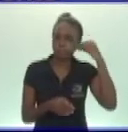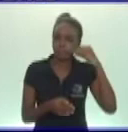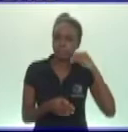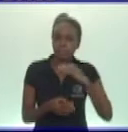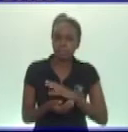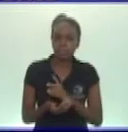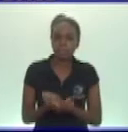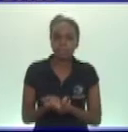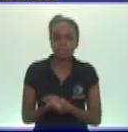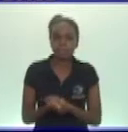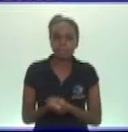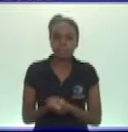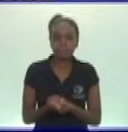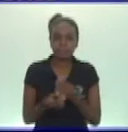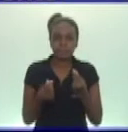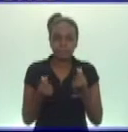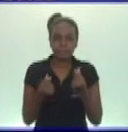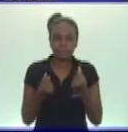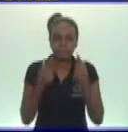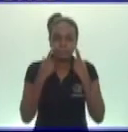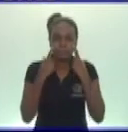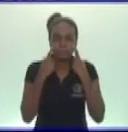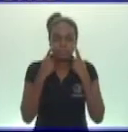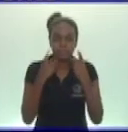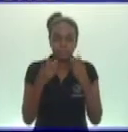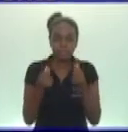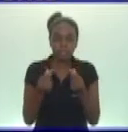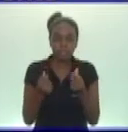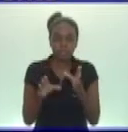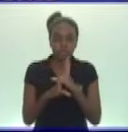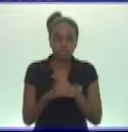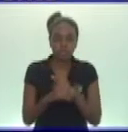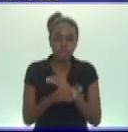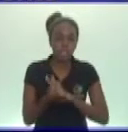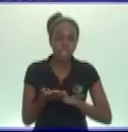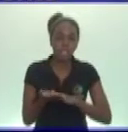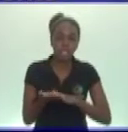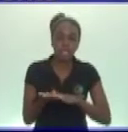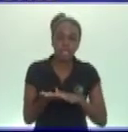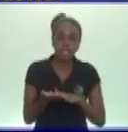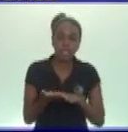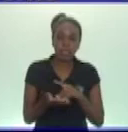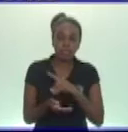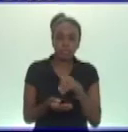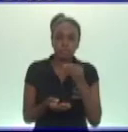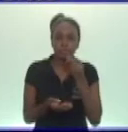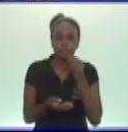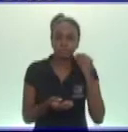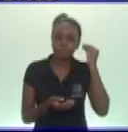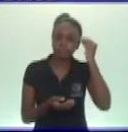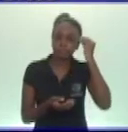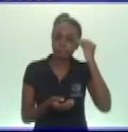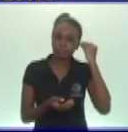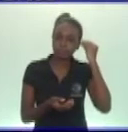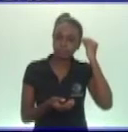en el París material si no se tiene dinero, es algo que ya vieron y pudieron analizar en la novela Papá